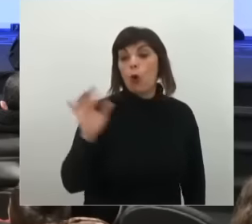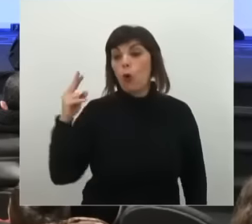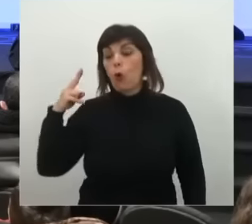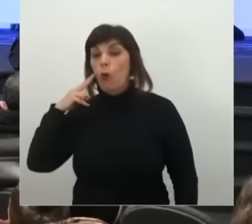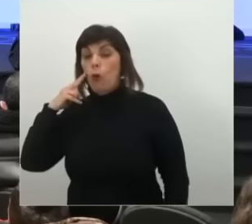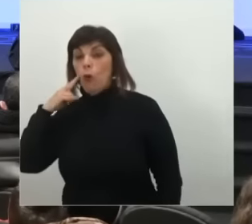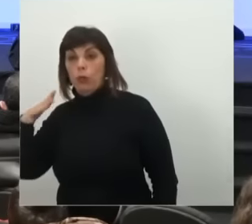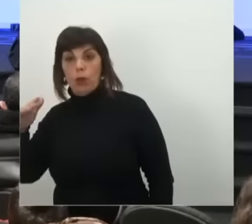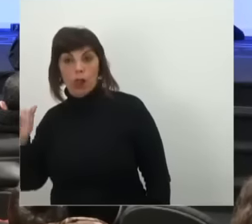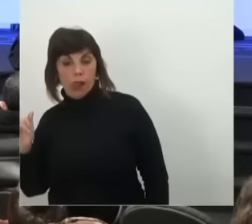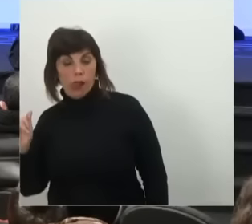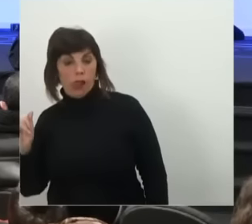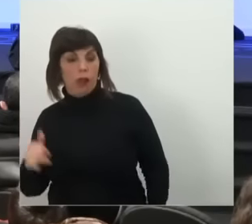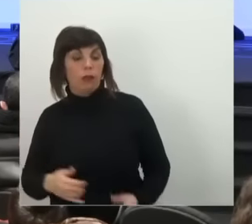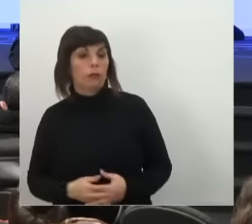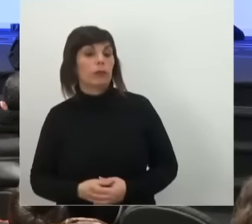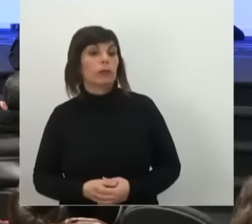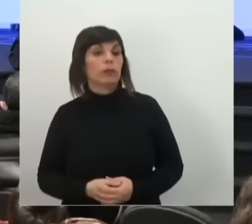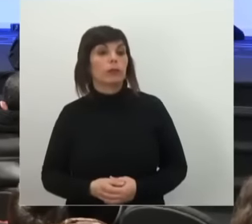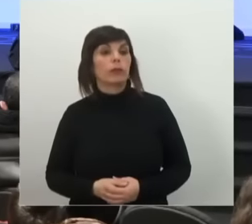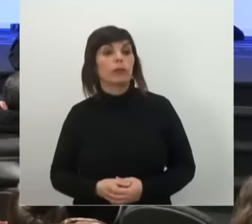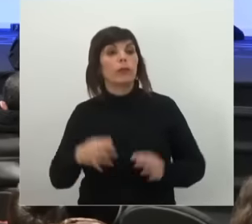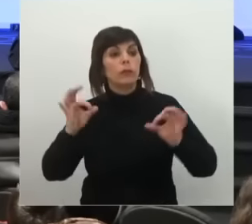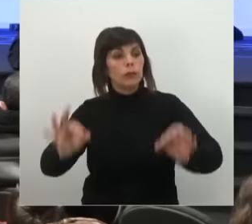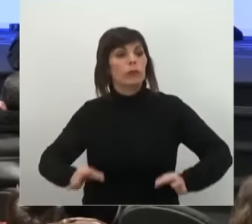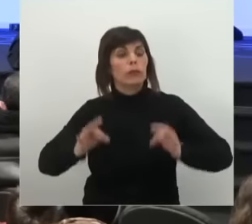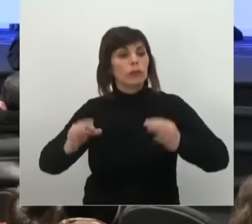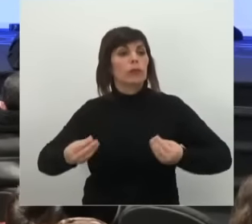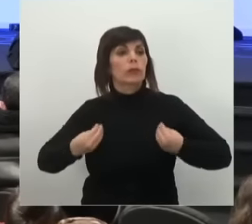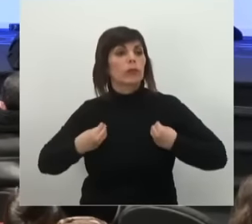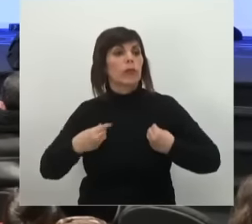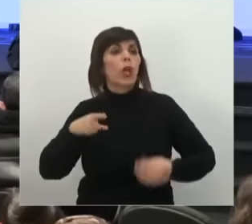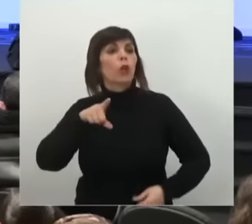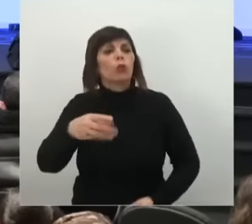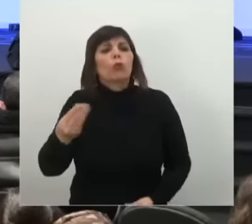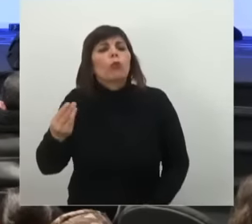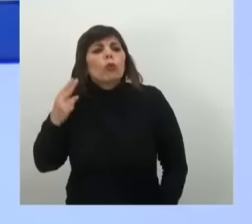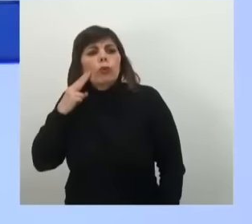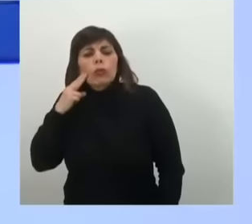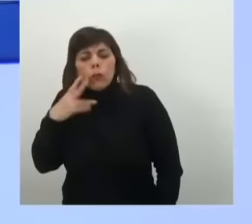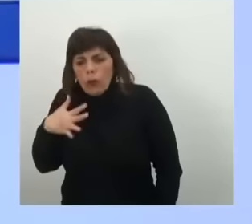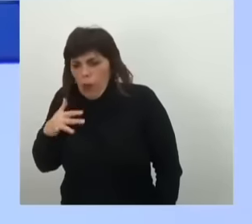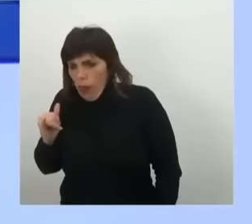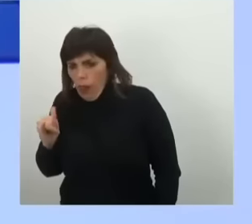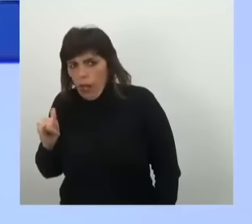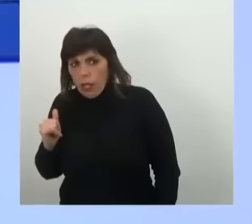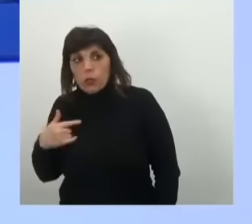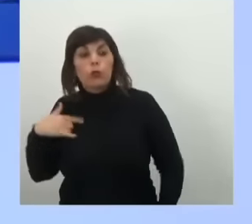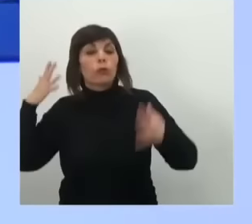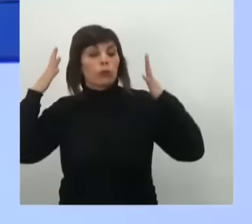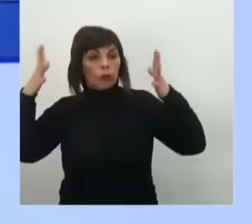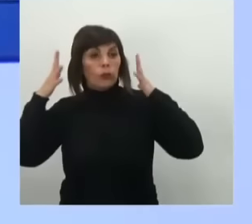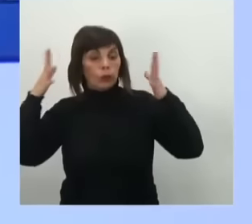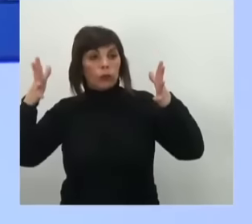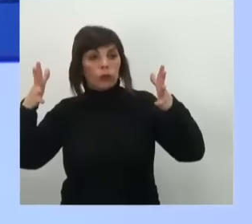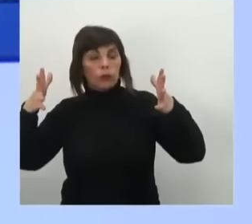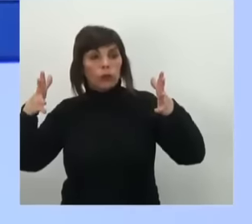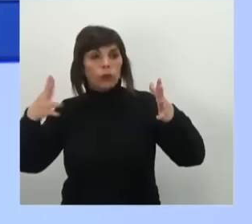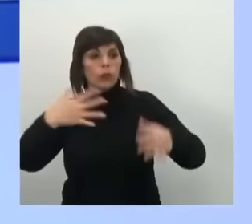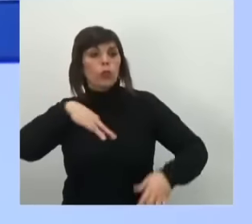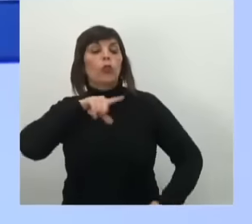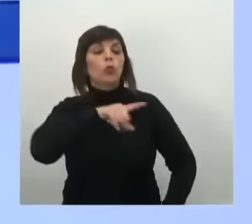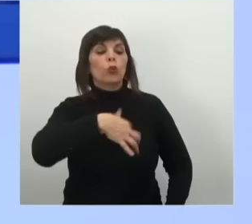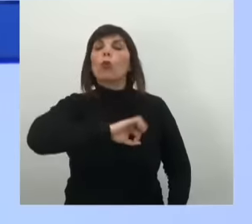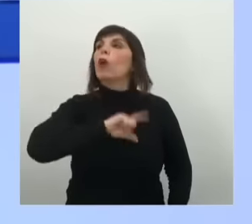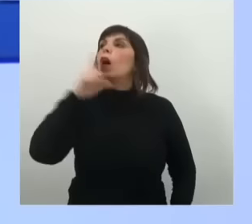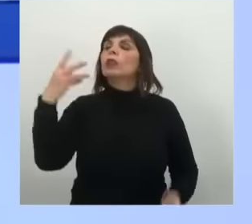temor o voy a dar un consejo siempre en la vida que tengas temor te dé un consejo sigue con el